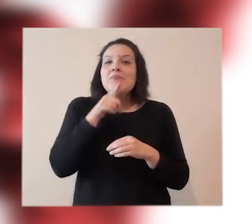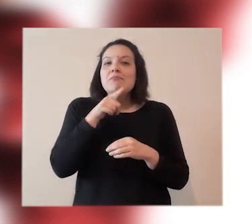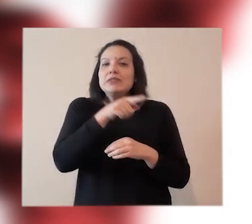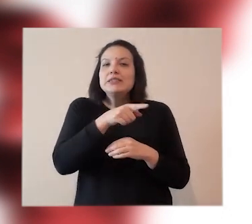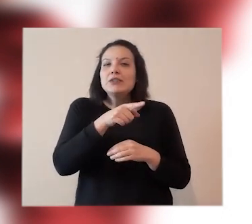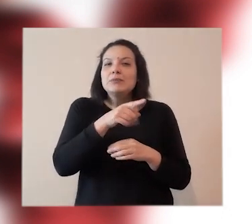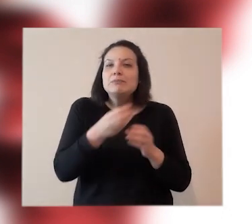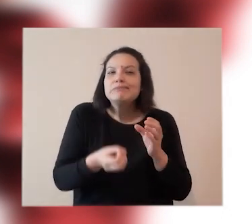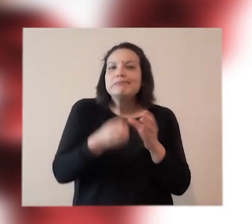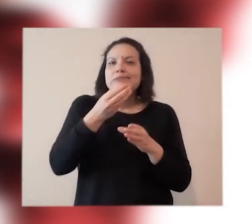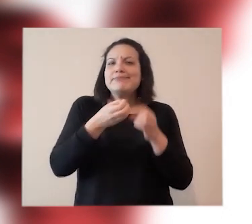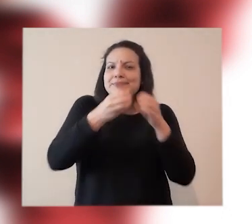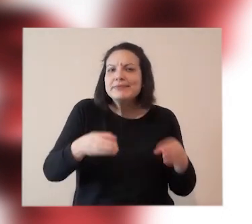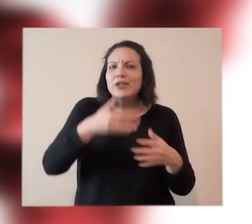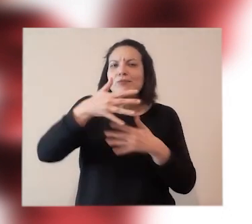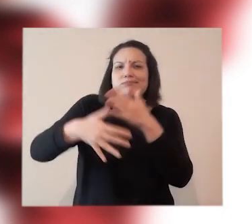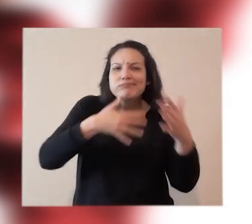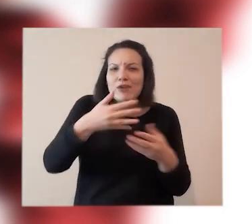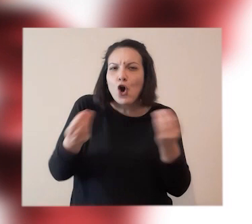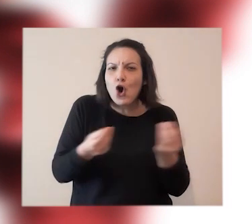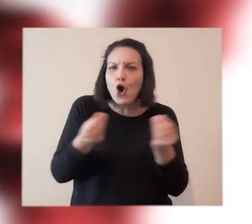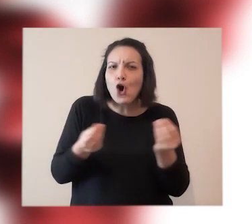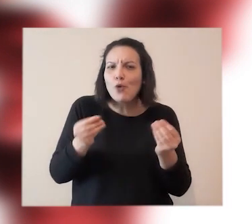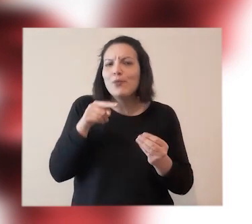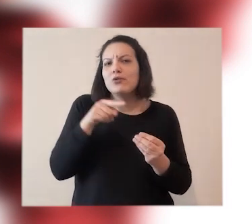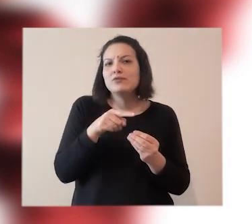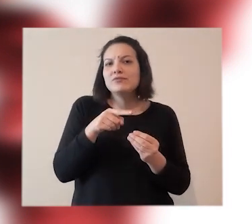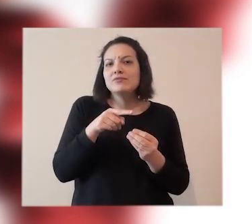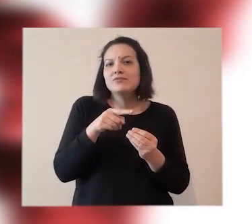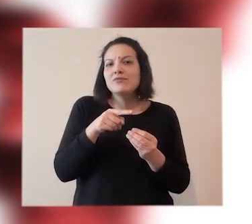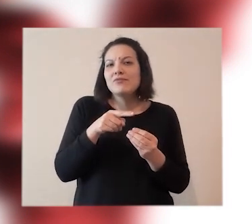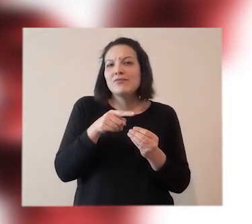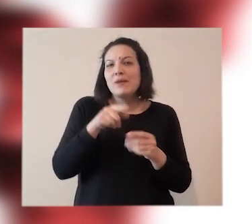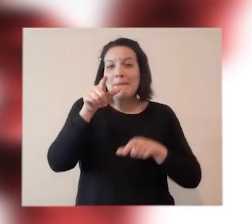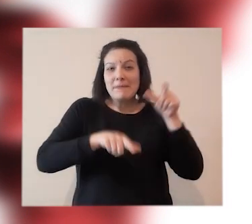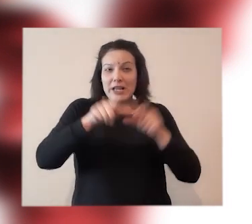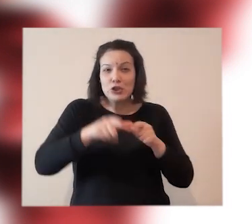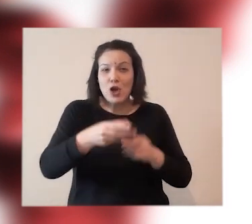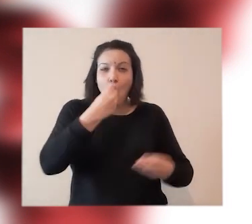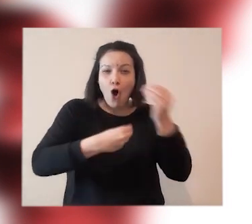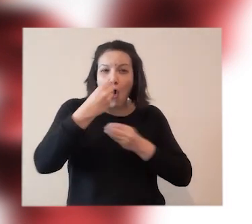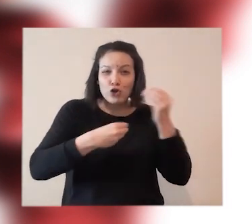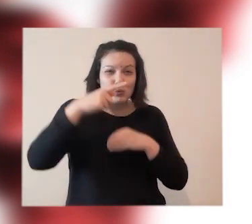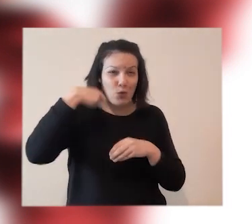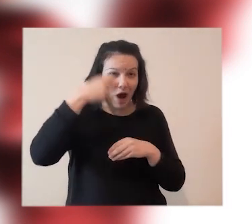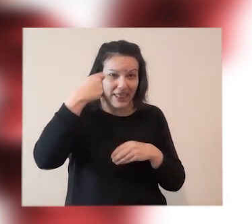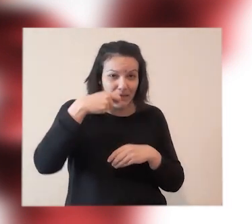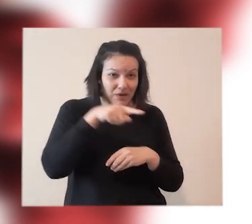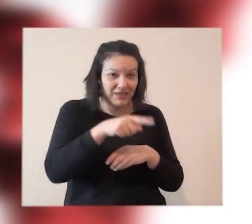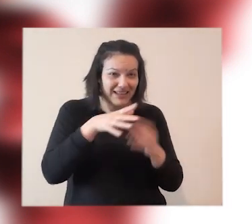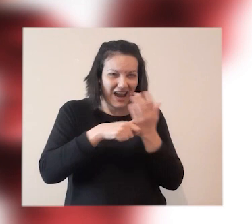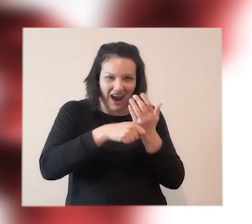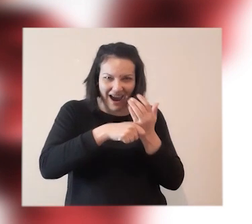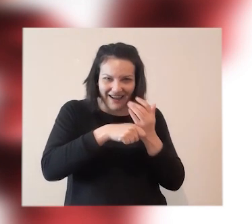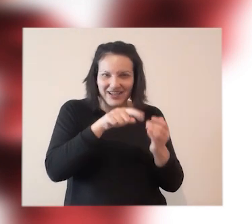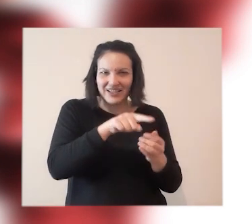digamos, de esta epidemia tuvo que ver con el consumo de carne animal, o sea,